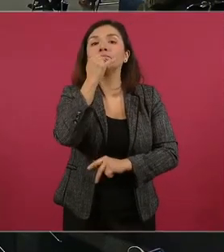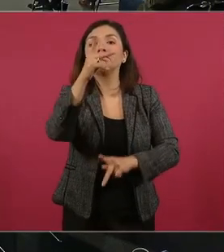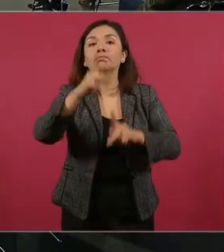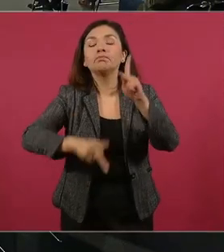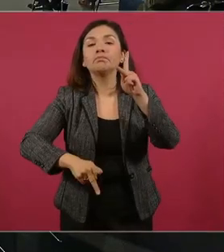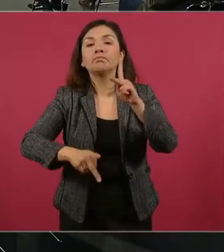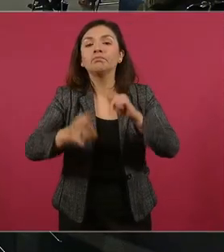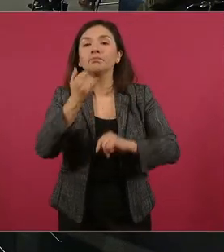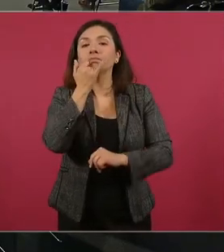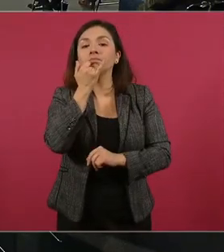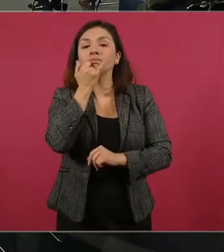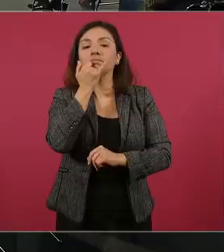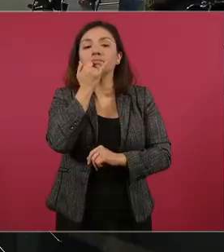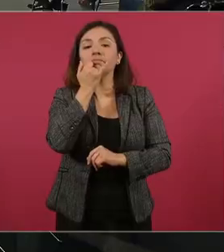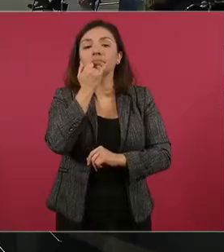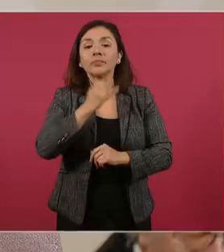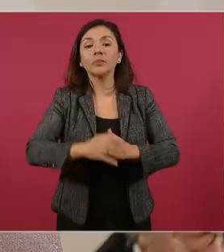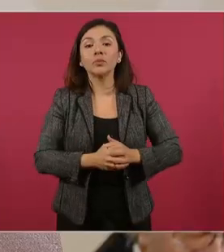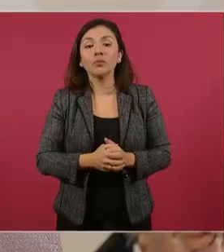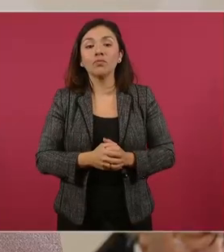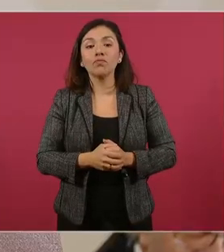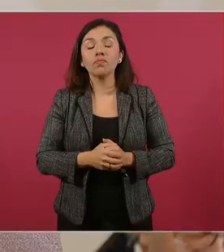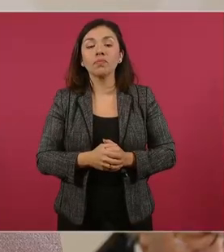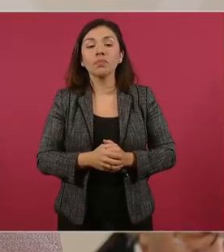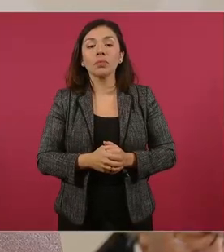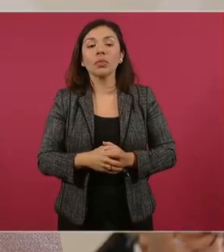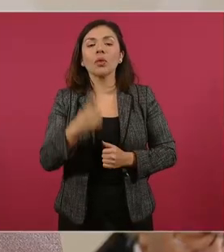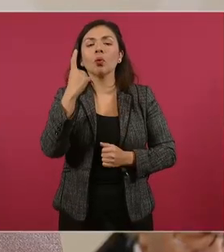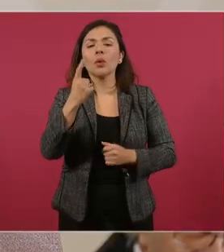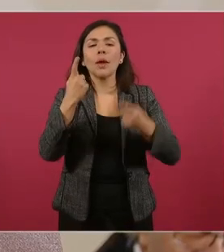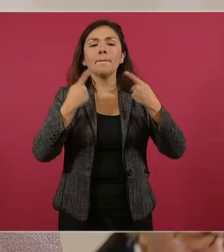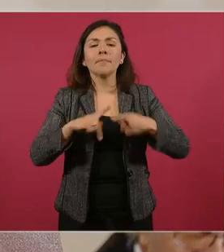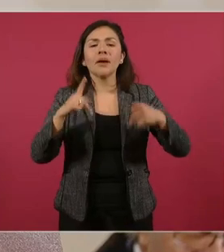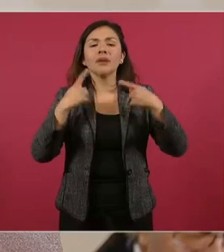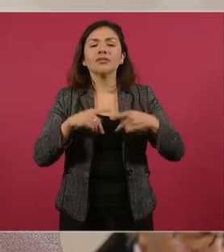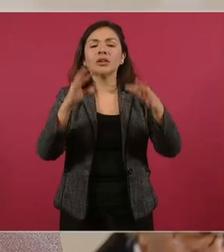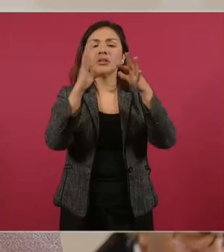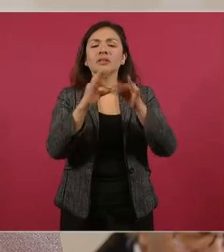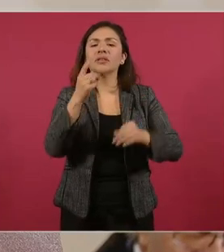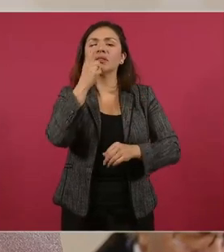perdón, no, nada más. Es de alguien que habló sobre 1,000